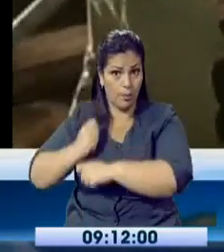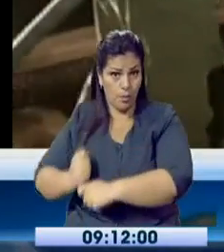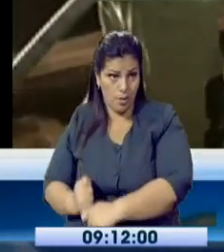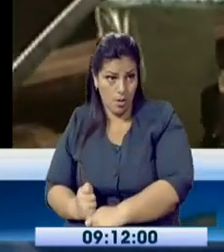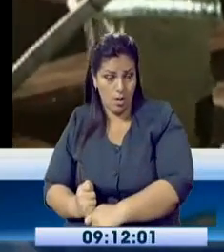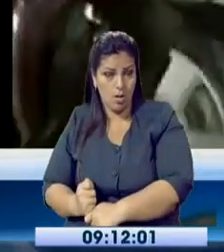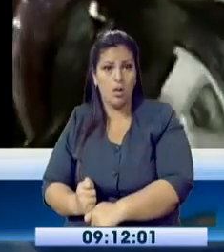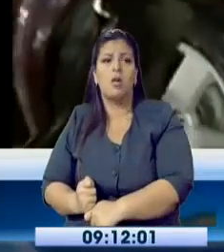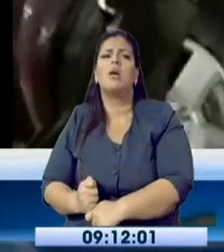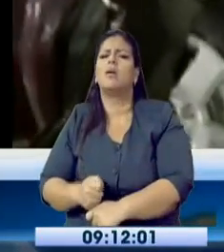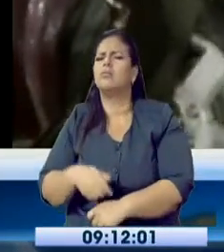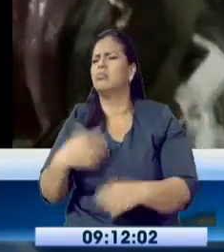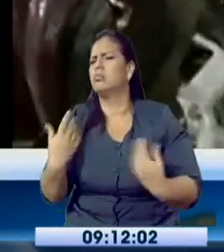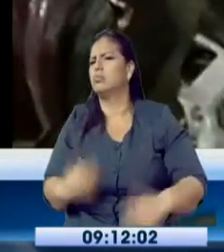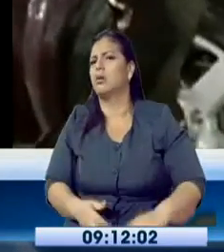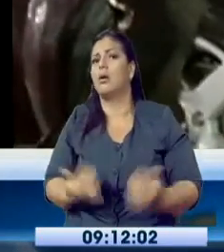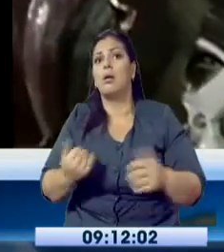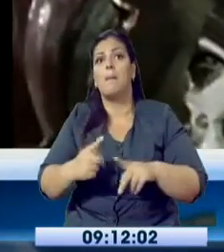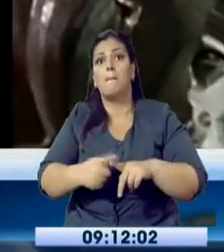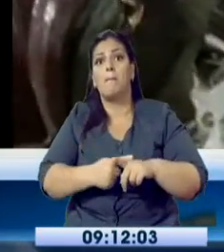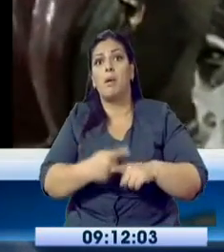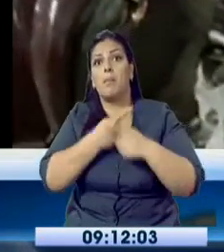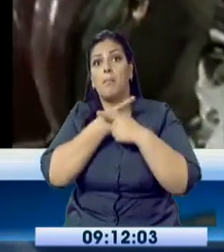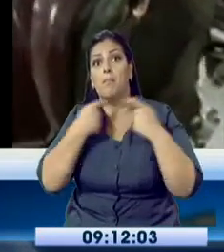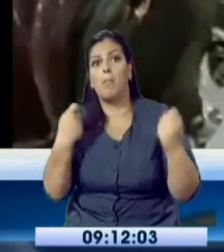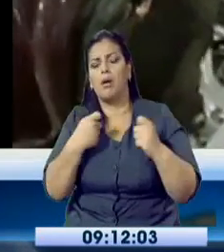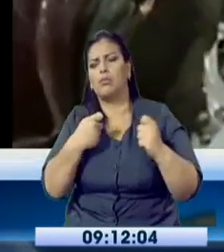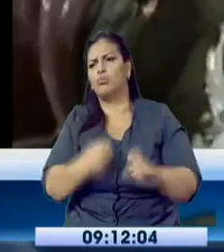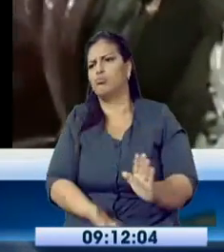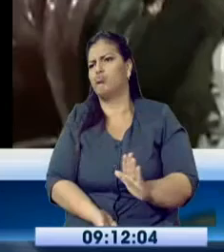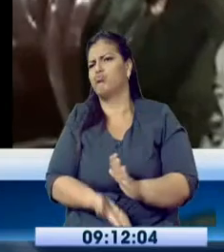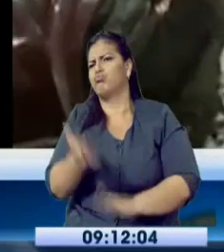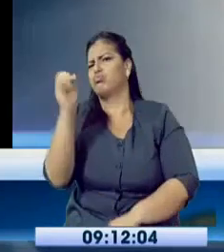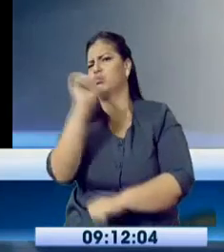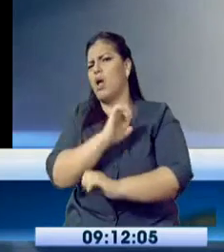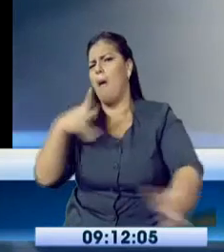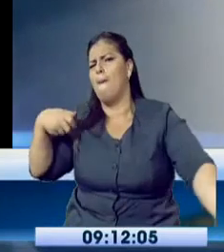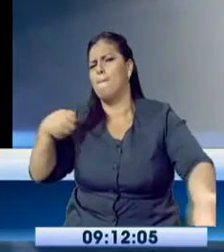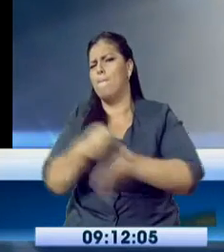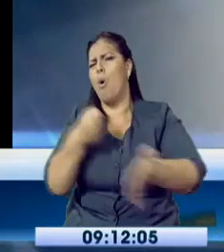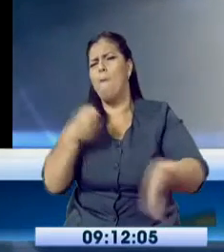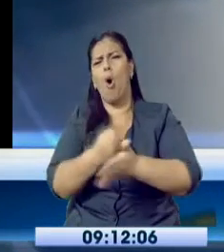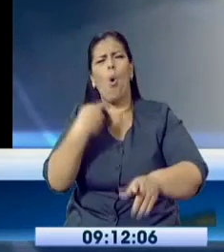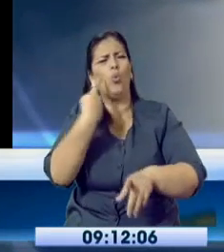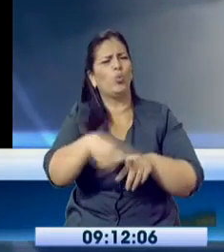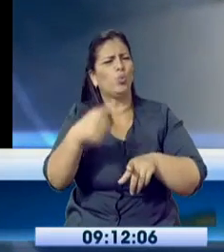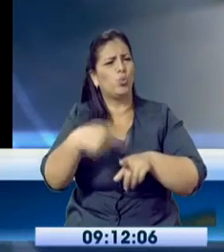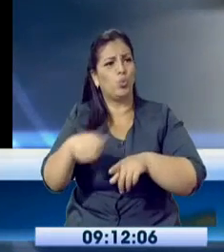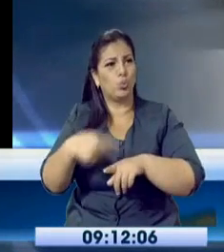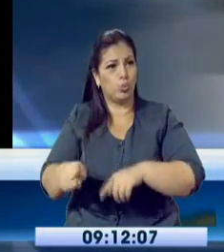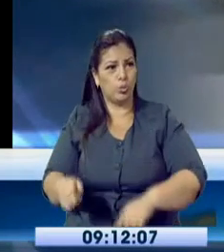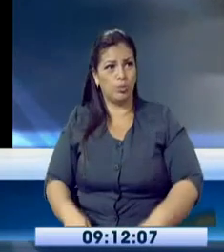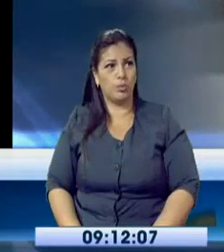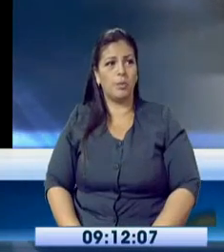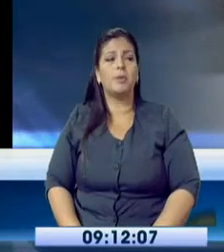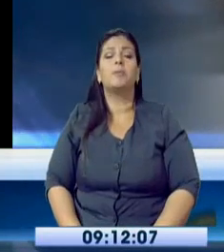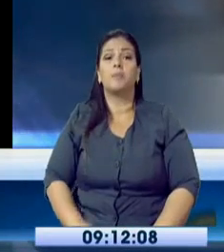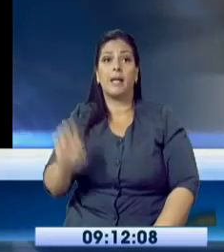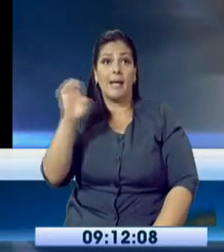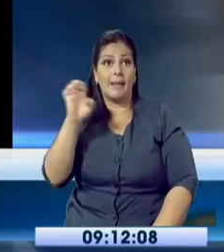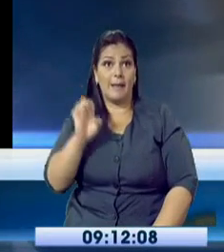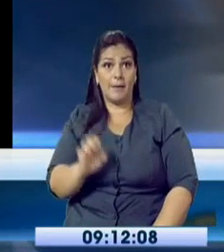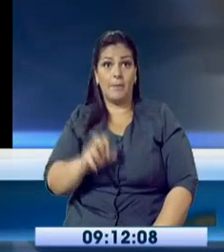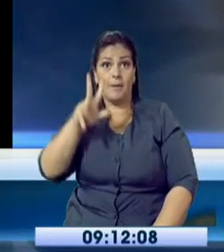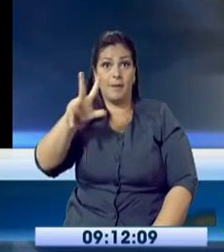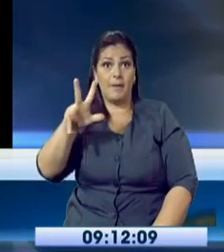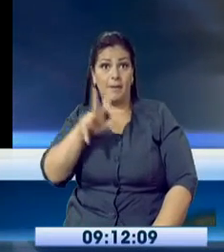Pascuales, aumentó en el último mes. Según reportes de la Agencia de Tránsito Municipal, en enero se registraron 330,